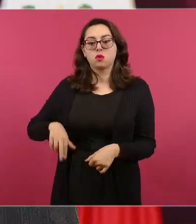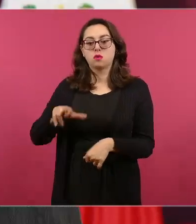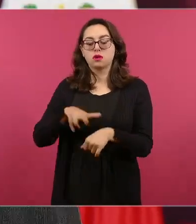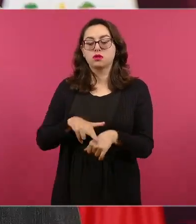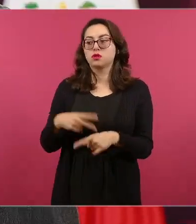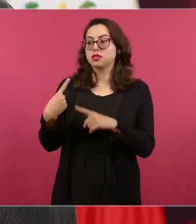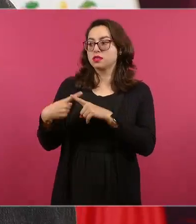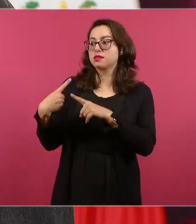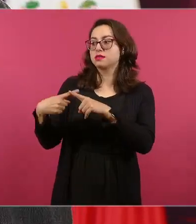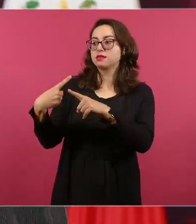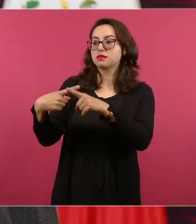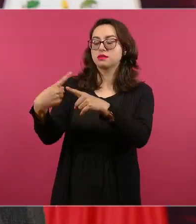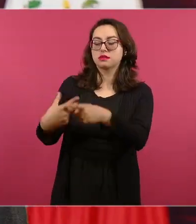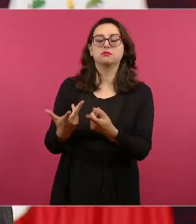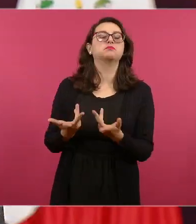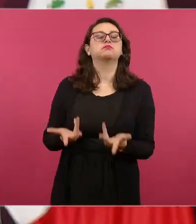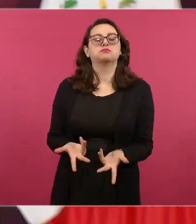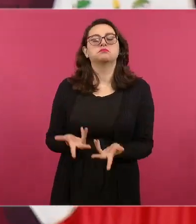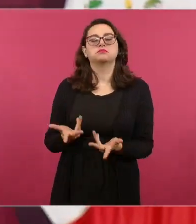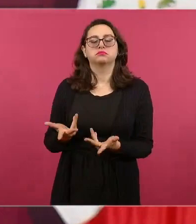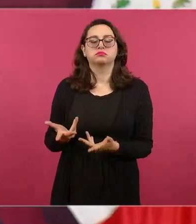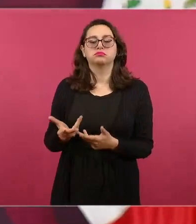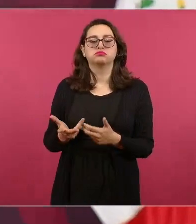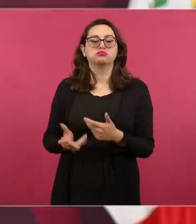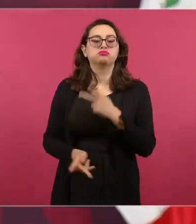Y no hubo problema,